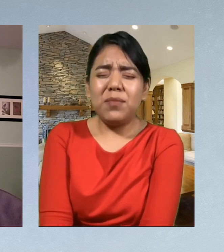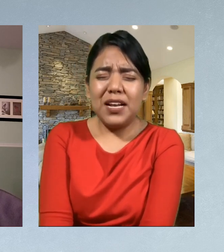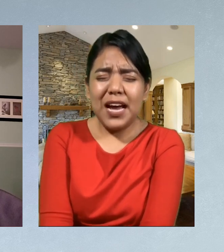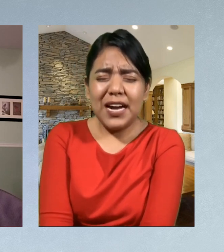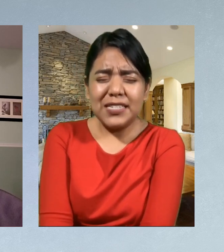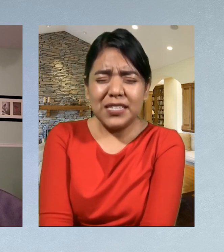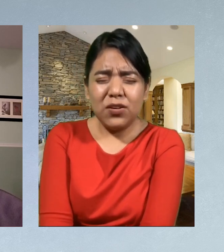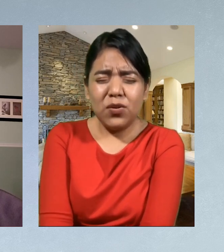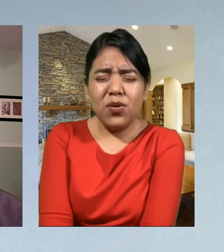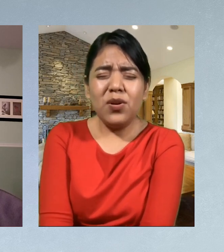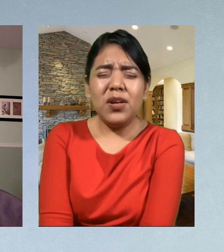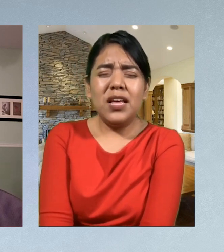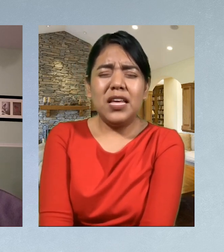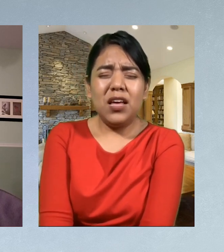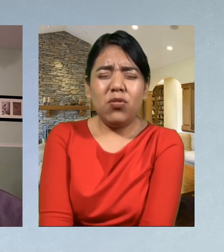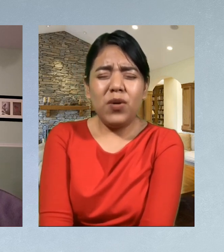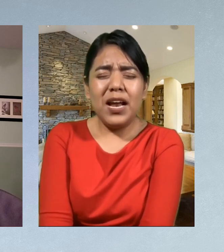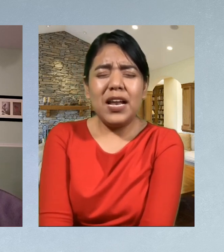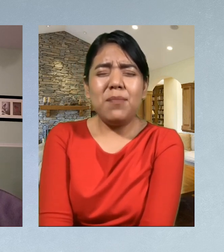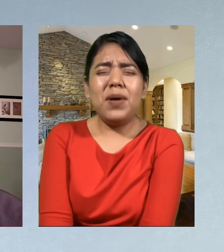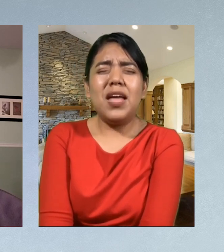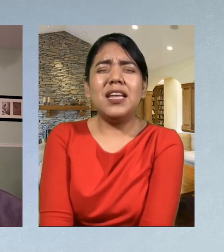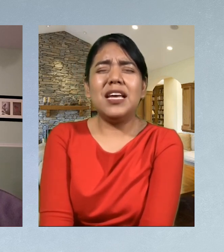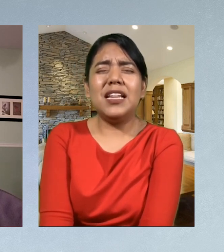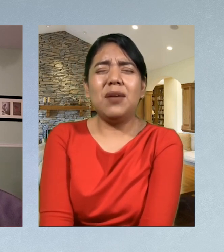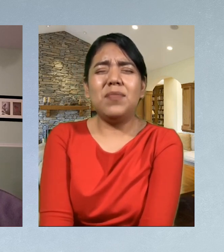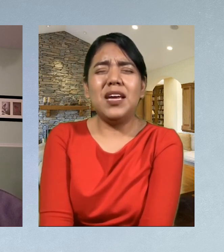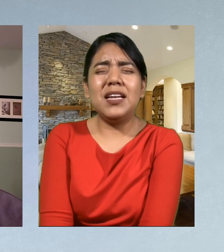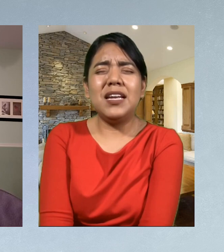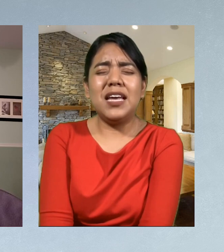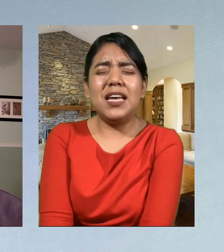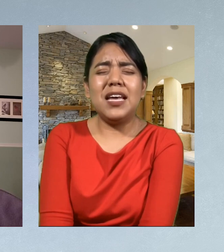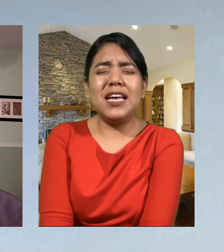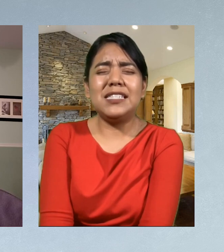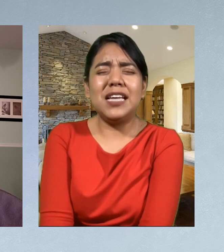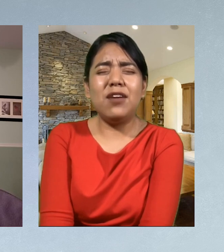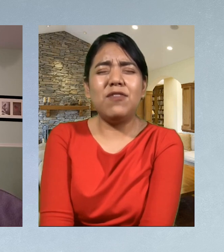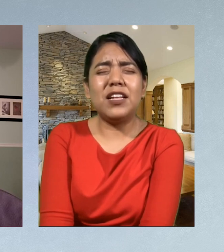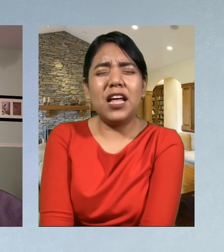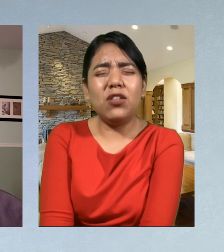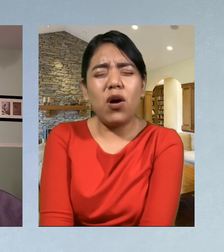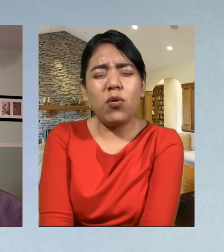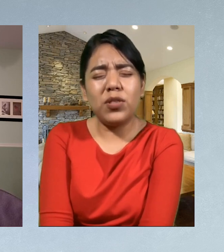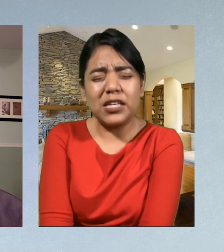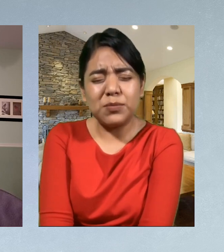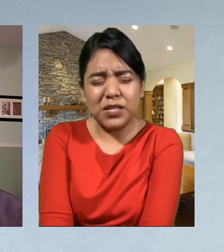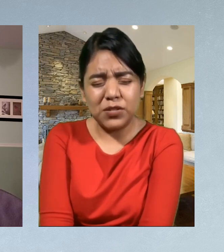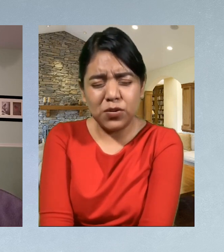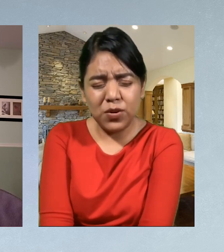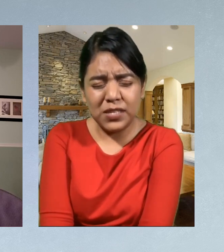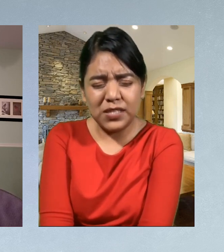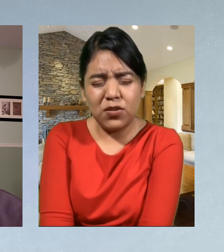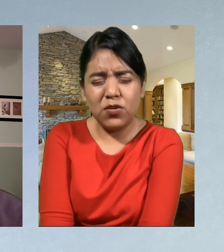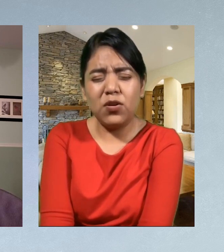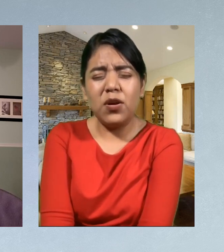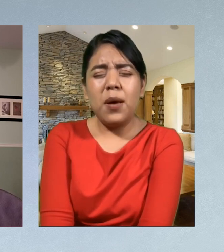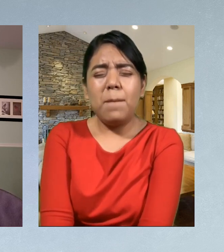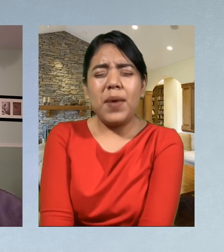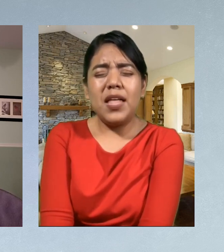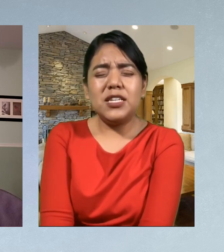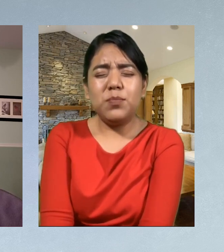problemas familiares, Señor, que duelen, Padre, que también están afectando a otras personas,